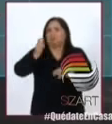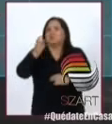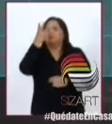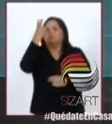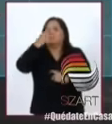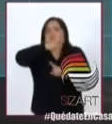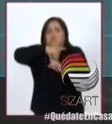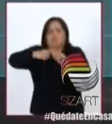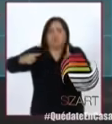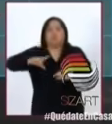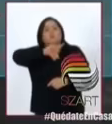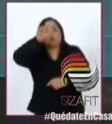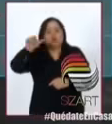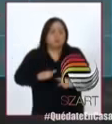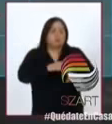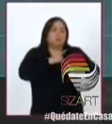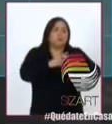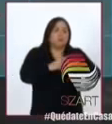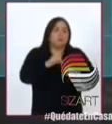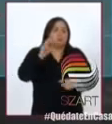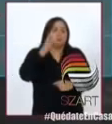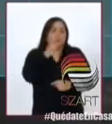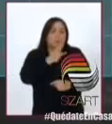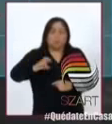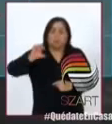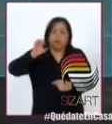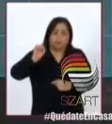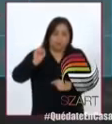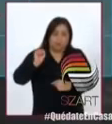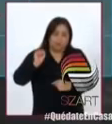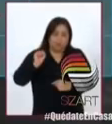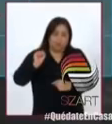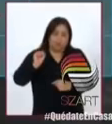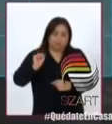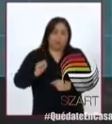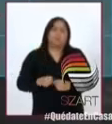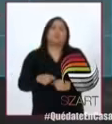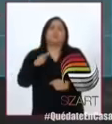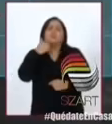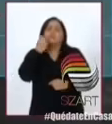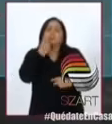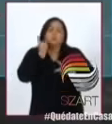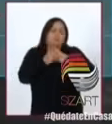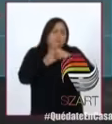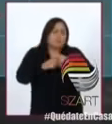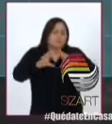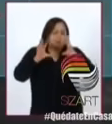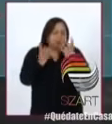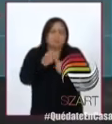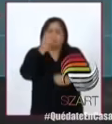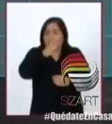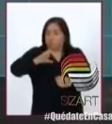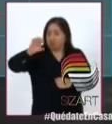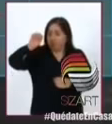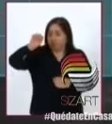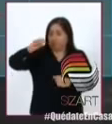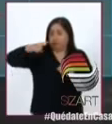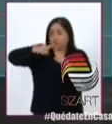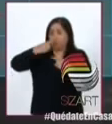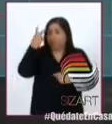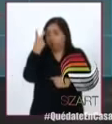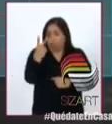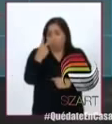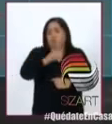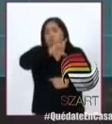medios. Y luego multiplicarlo por 360. Lo que equivale a dividir 360 entre 2